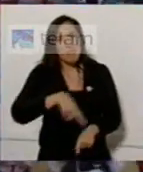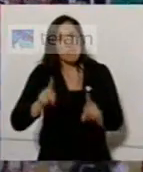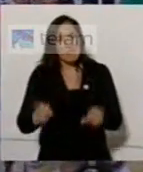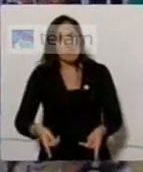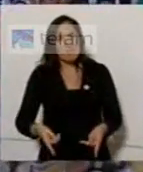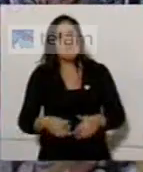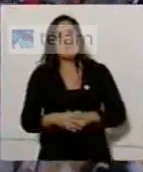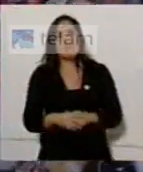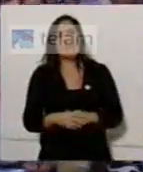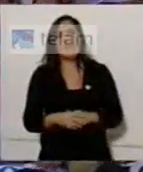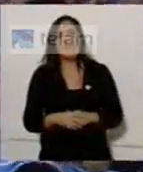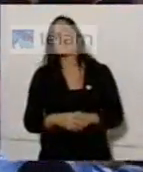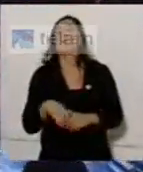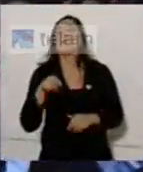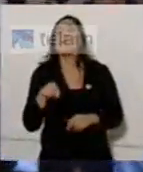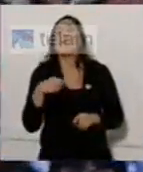Es lo que dije